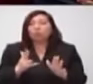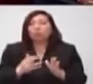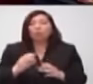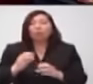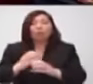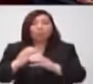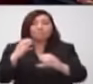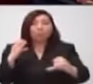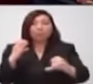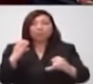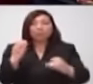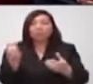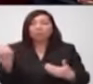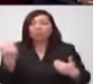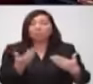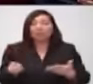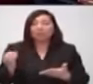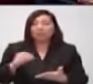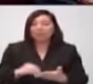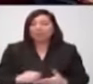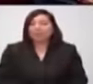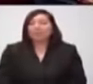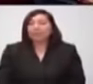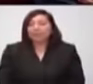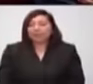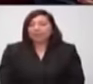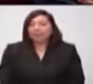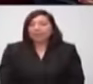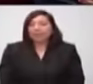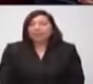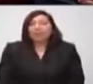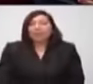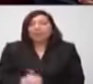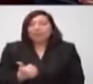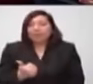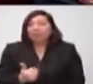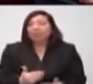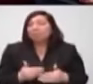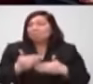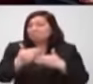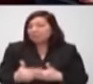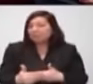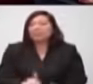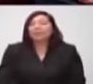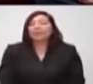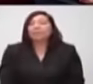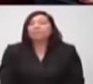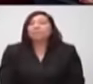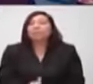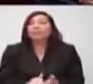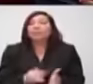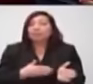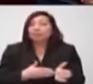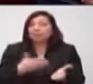van a requerir como inversión adicional a los concesionarios. La otra ampliación es la que va de